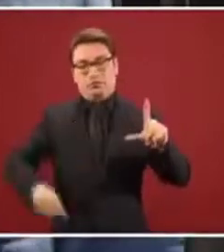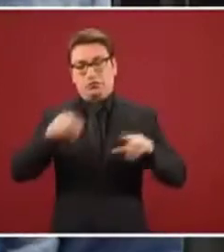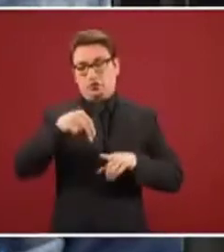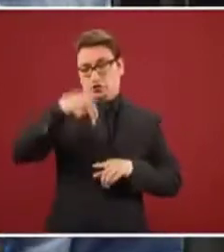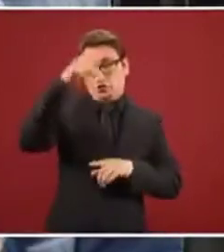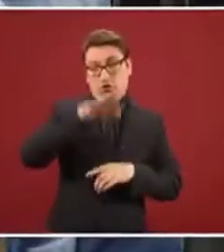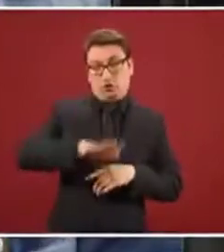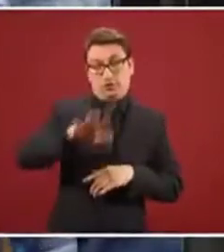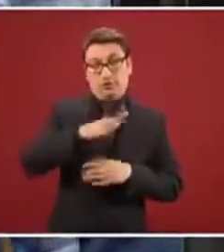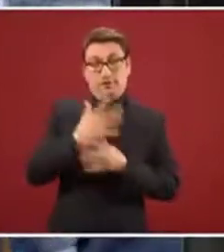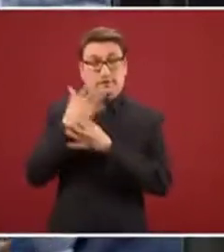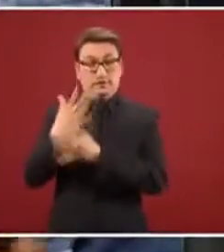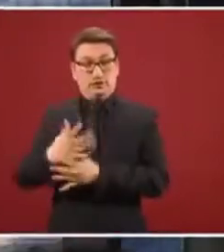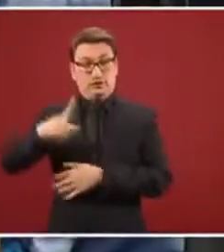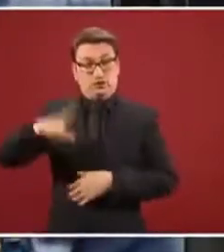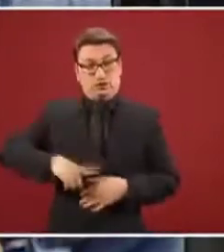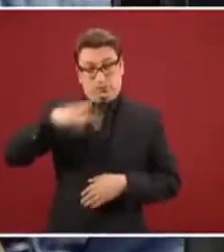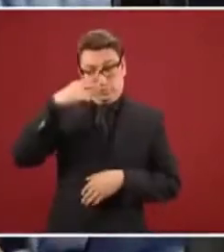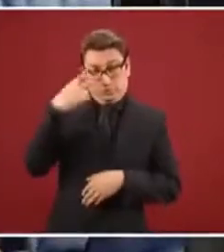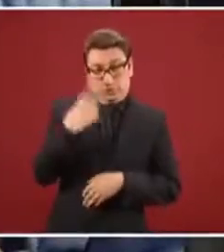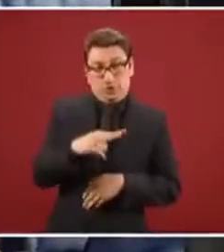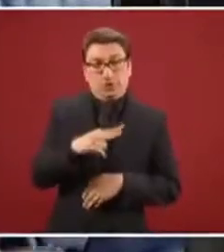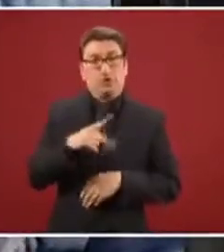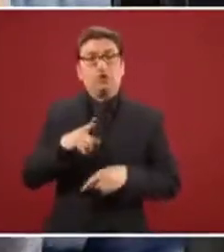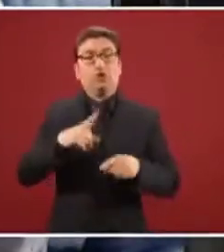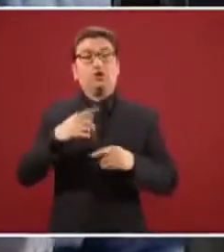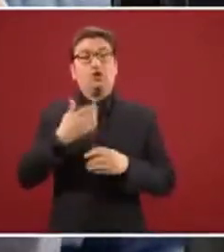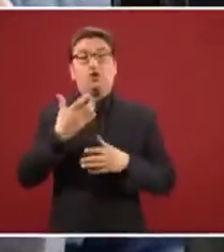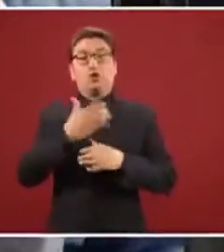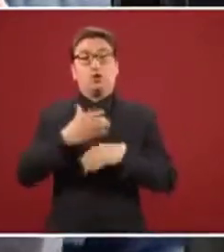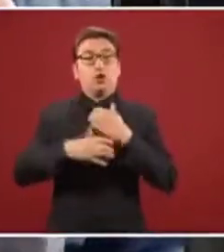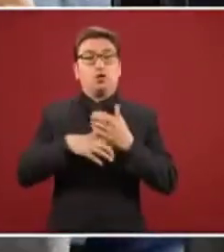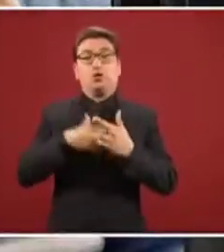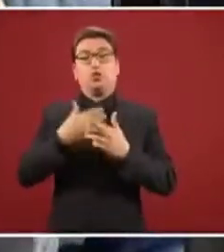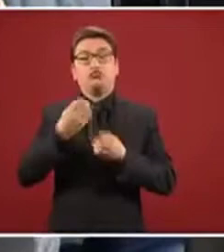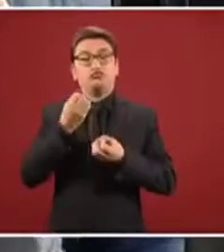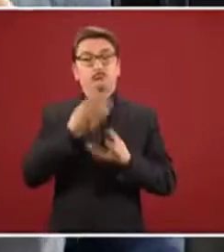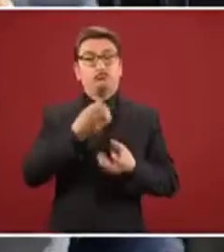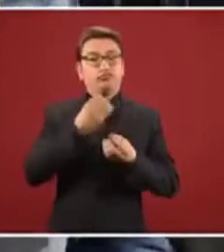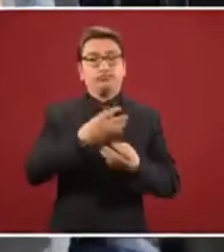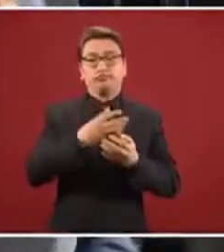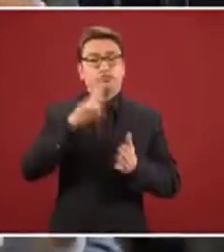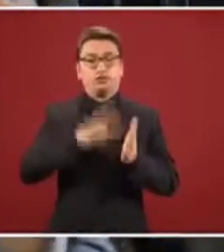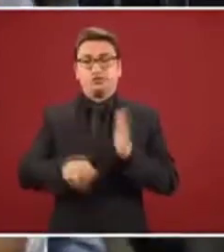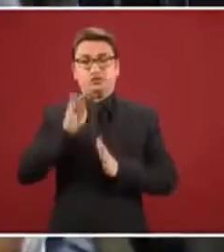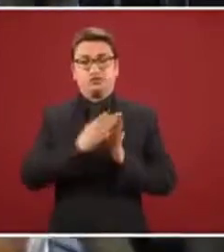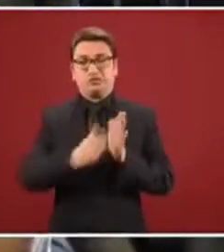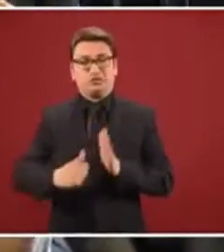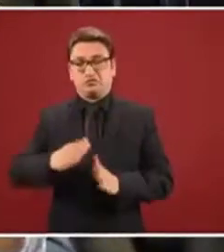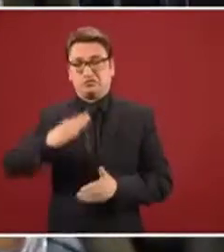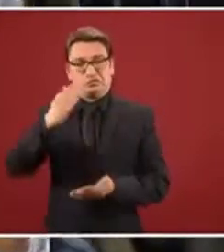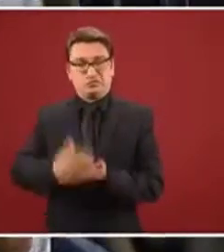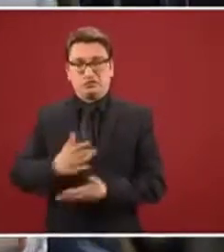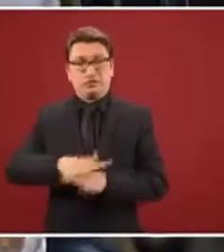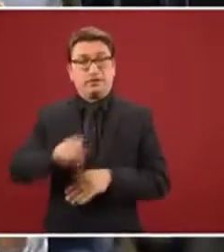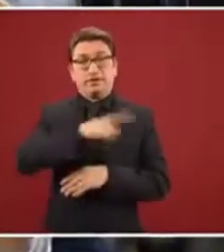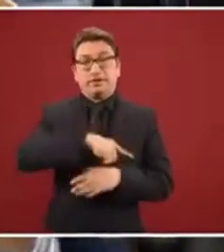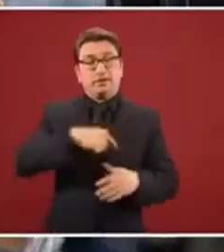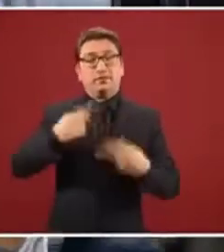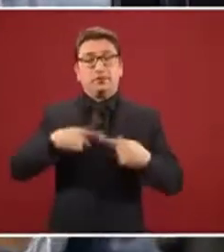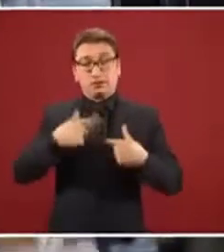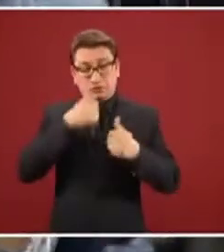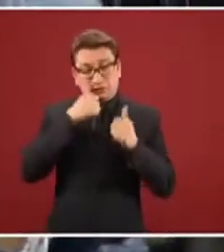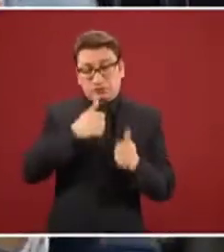están señalando que el gobierno mexicano cortó completamente los recursos durante este año y no han podido atender ellos a la gente